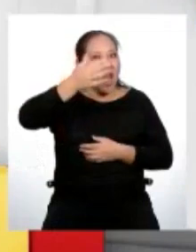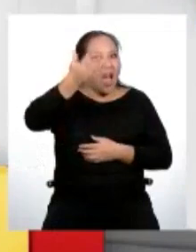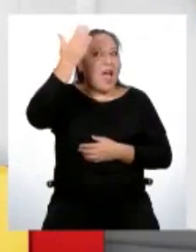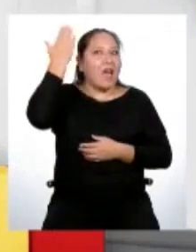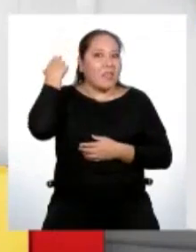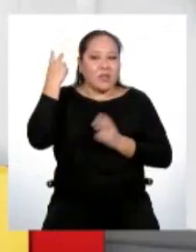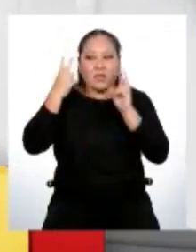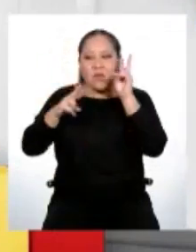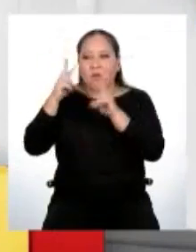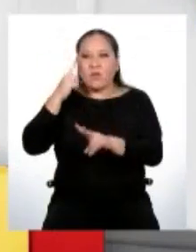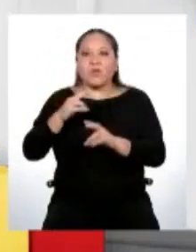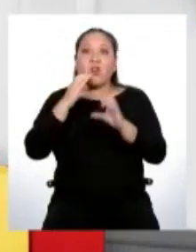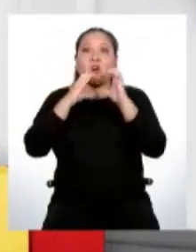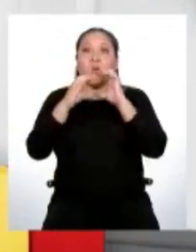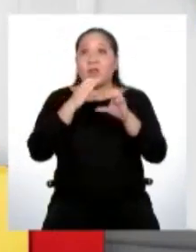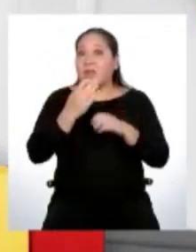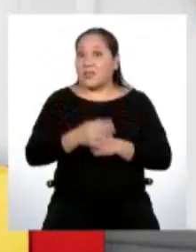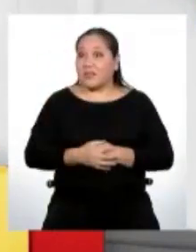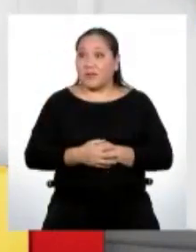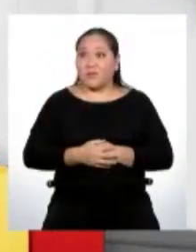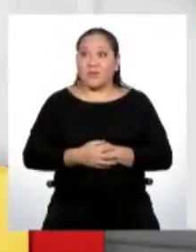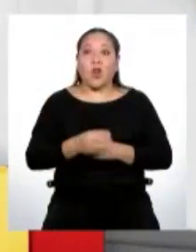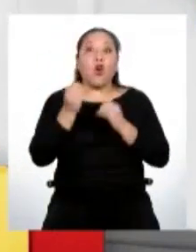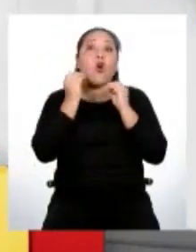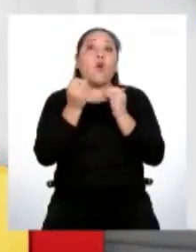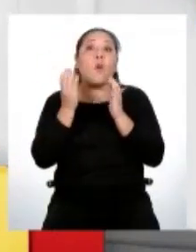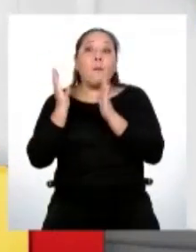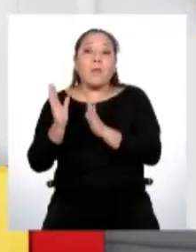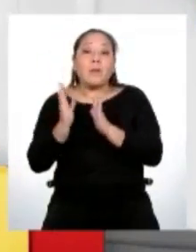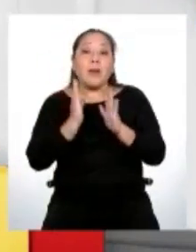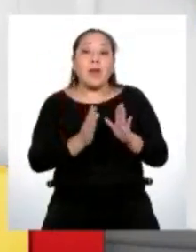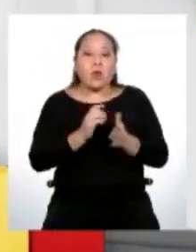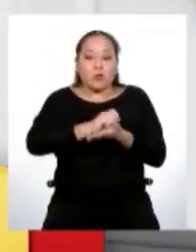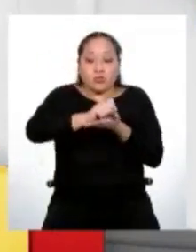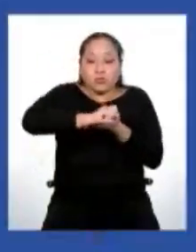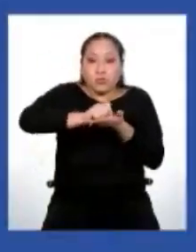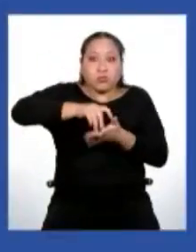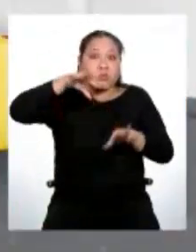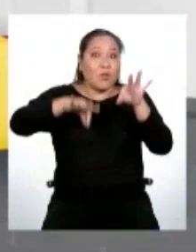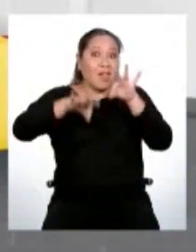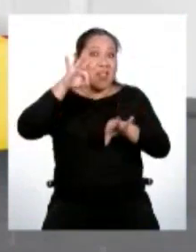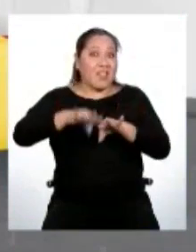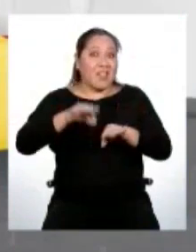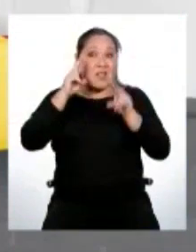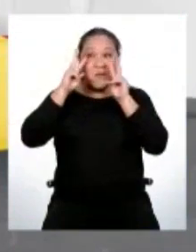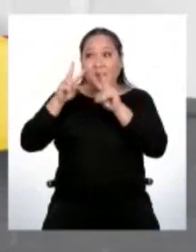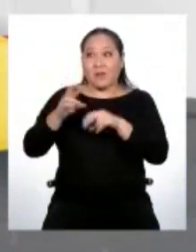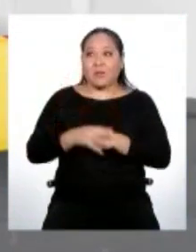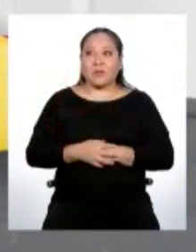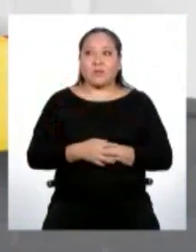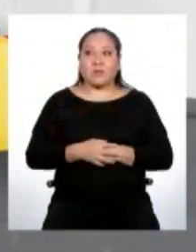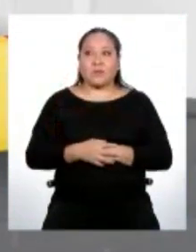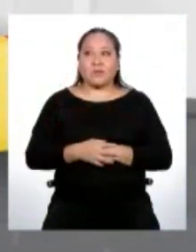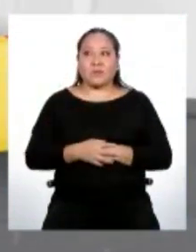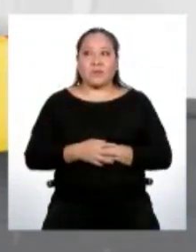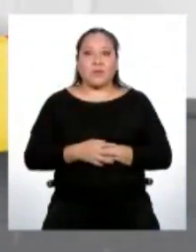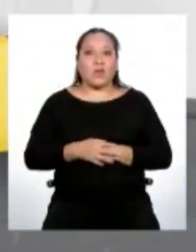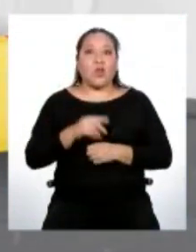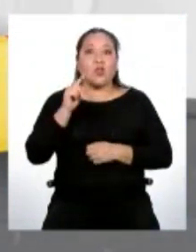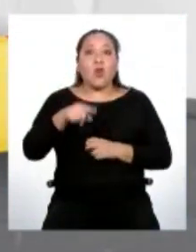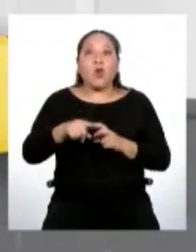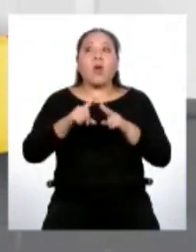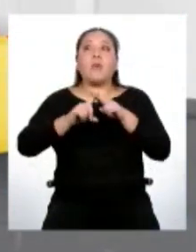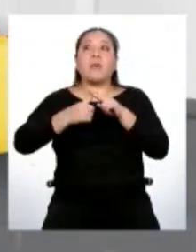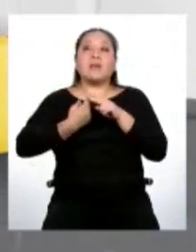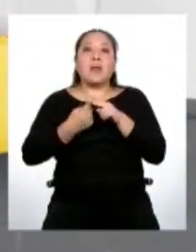última actividad de comunicación? Cómo elaborar un guión teatral. ¡Vamos! Todo había partido